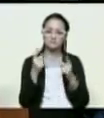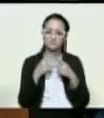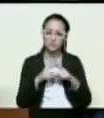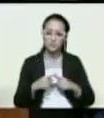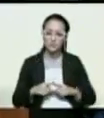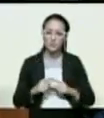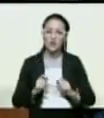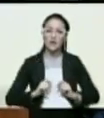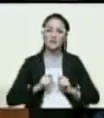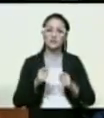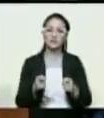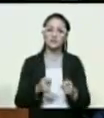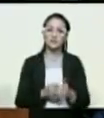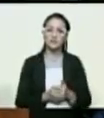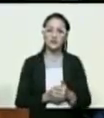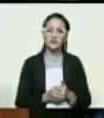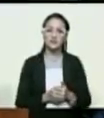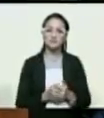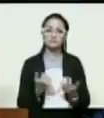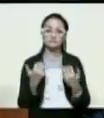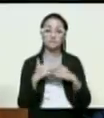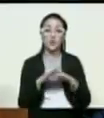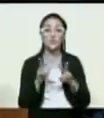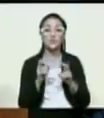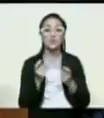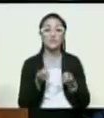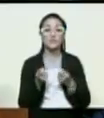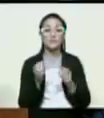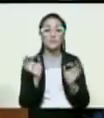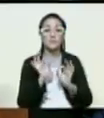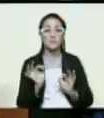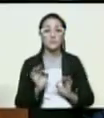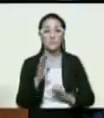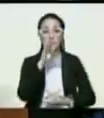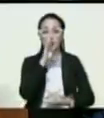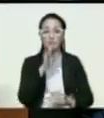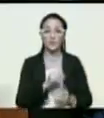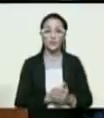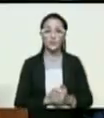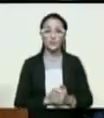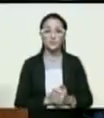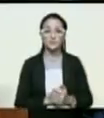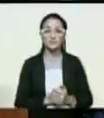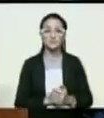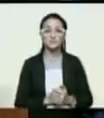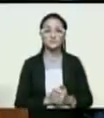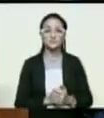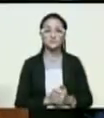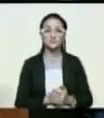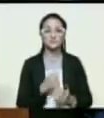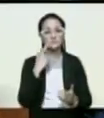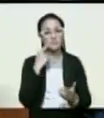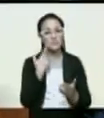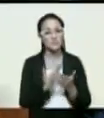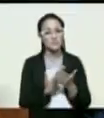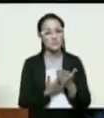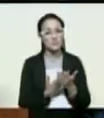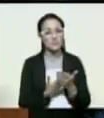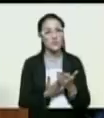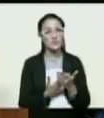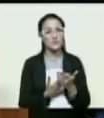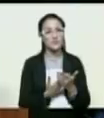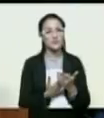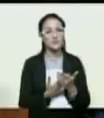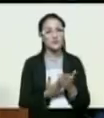entrega de las piezas que integran el nuevo cono monetario para la banca así como la realización de las pruebas pertinentes para la aplicación